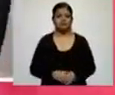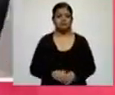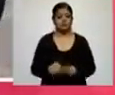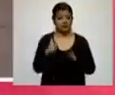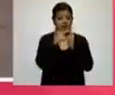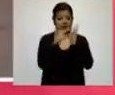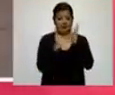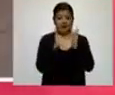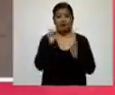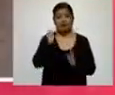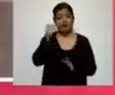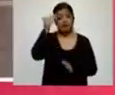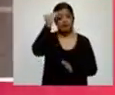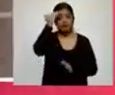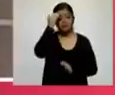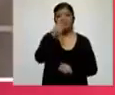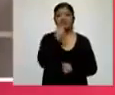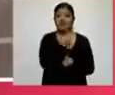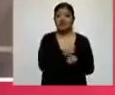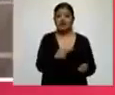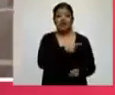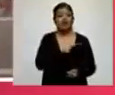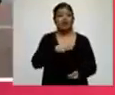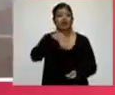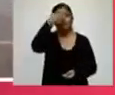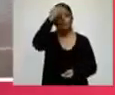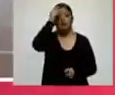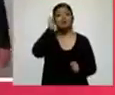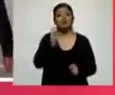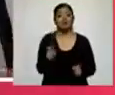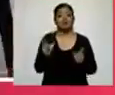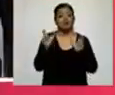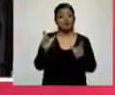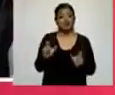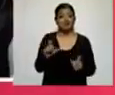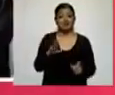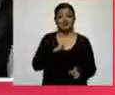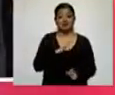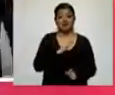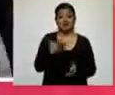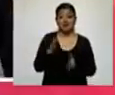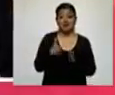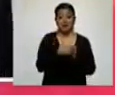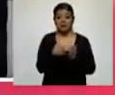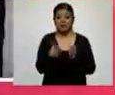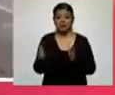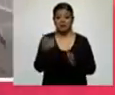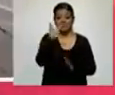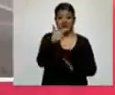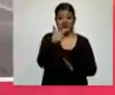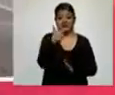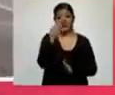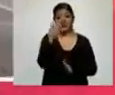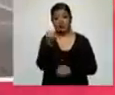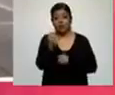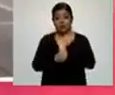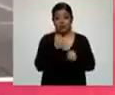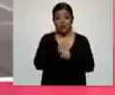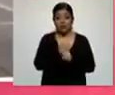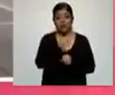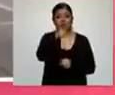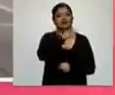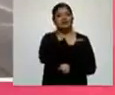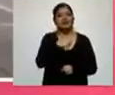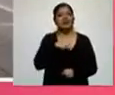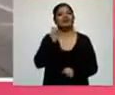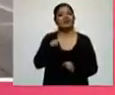general, se acepta que los niños aprendan y recuerden las normas de seguridad peatonal entre los 7 y los 9 años. Esto se logra gradualmente y se estimula